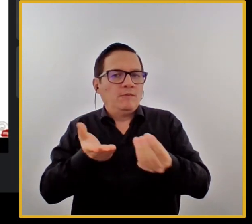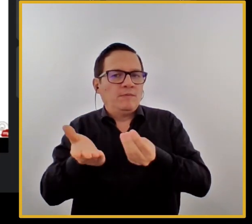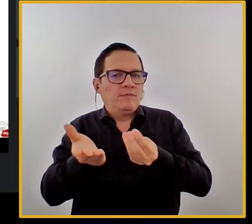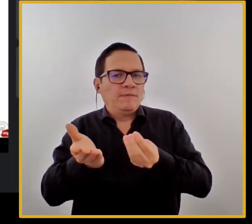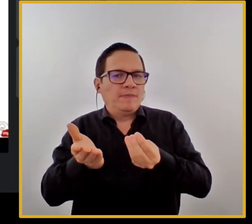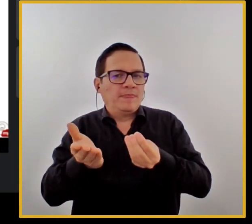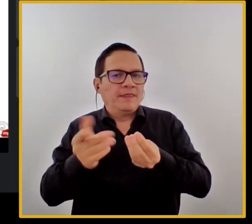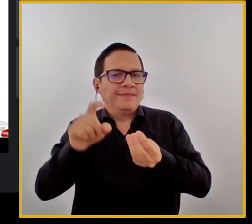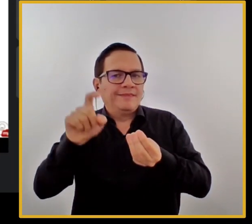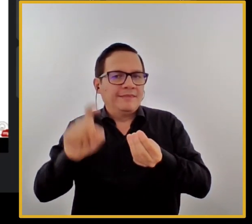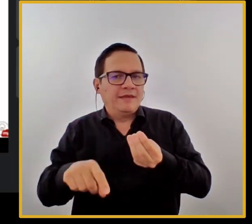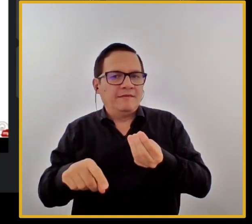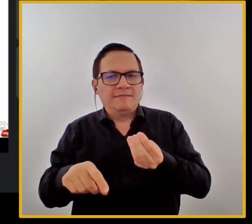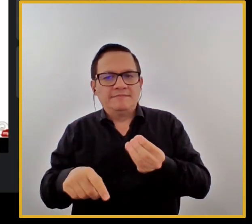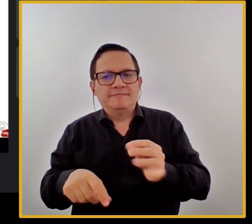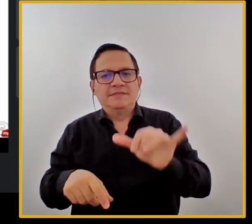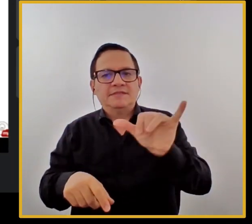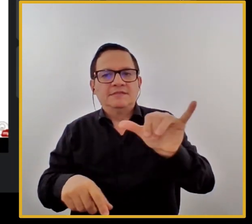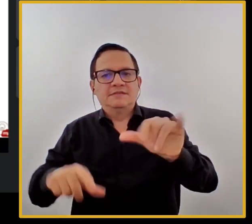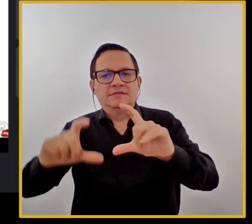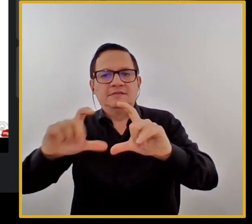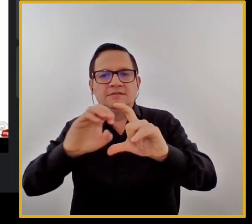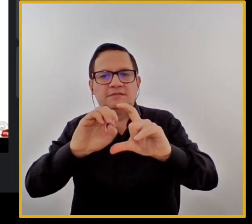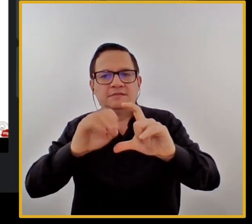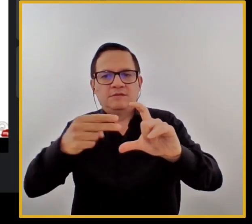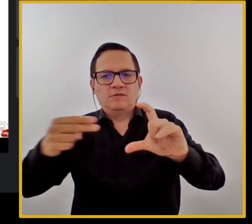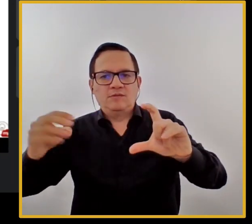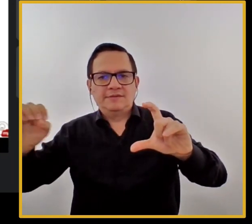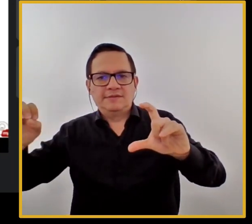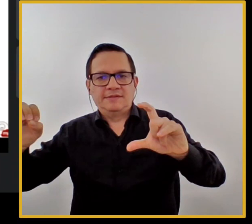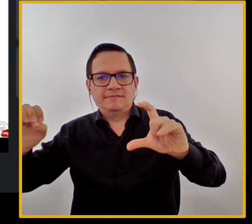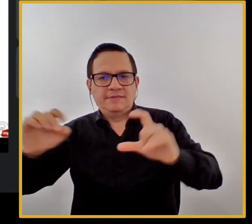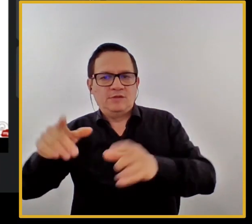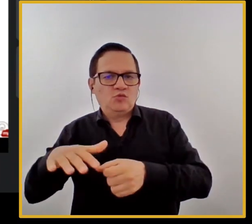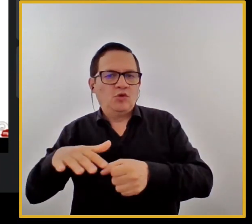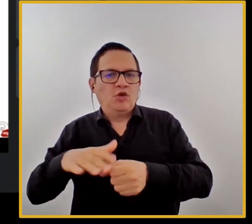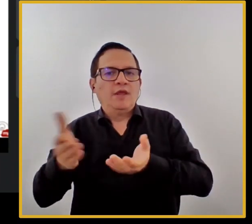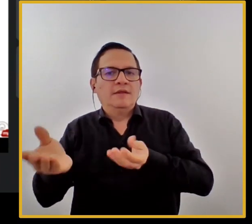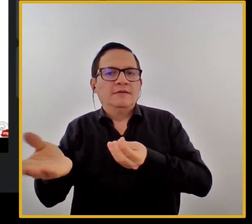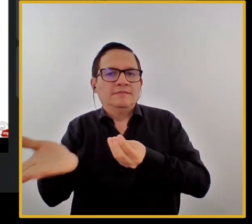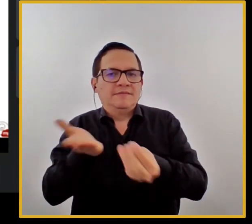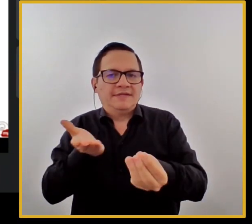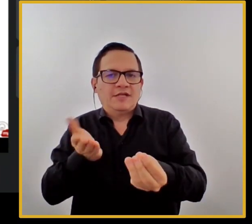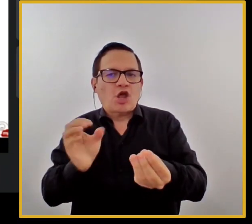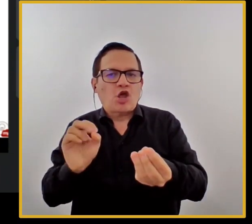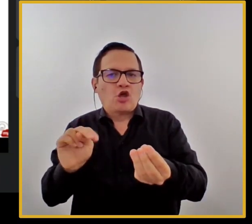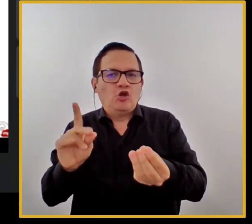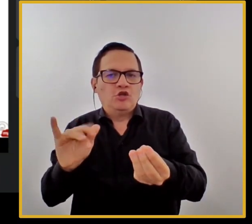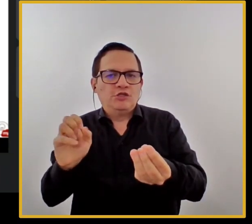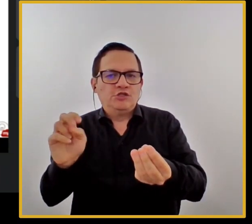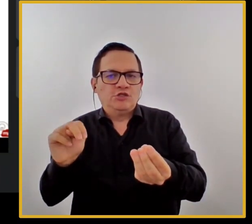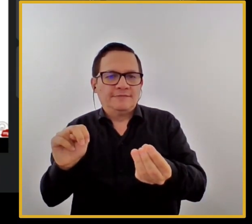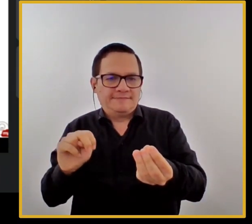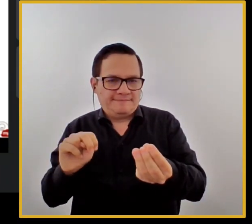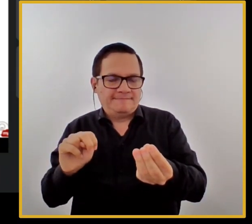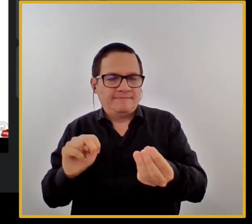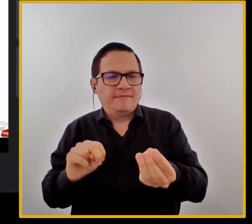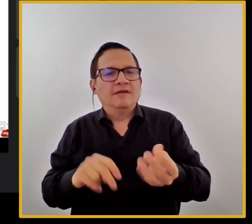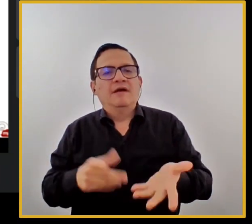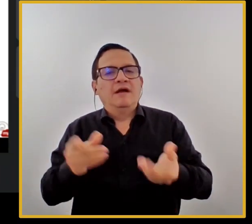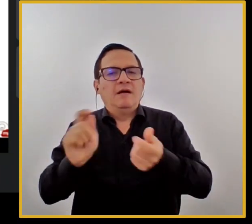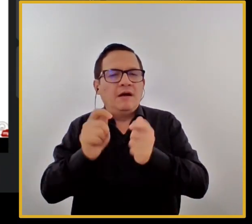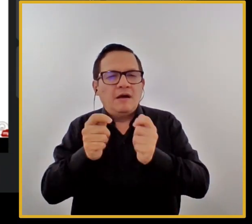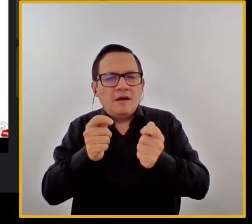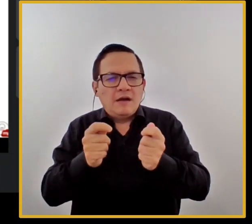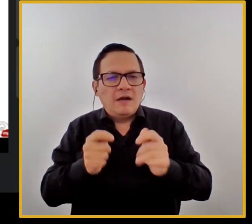que debemos de tener en cuenta, ¿no? Entonces recordemos que acá esto yo lo puedo escribir como dy sobre